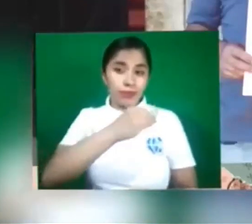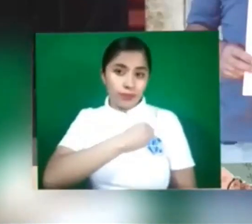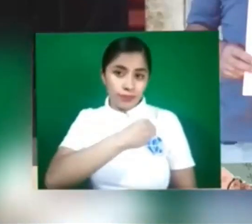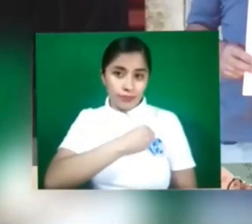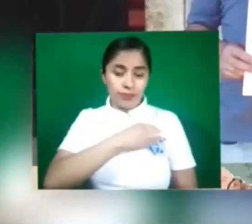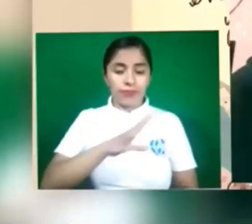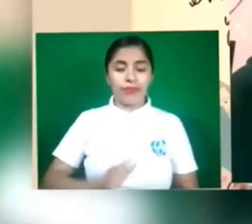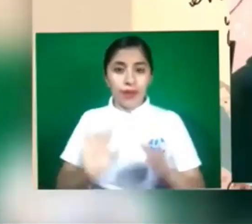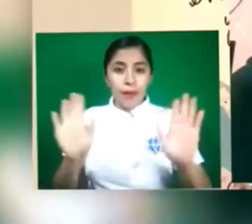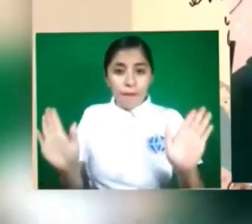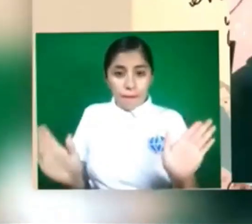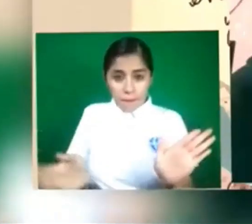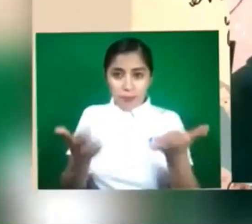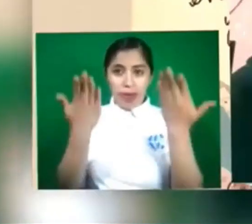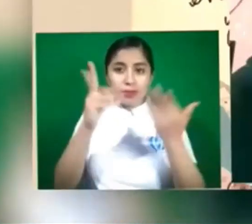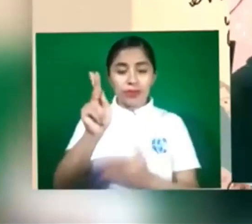propongas.